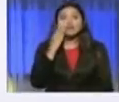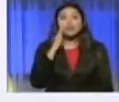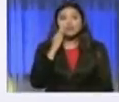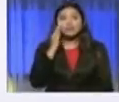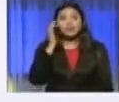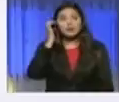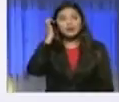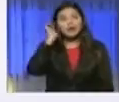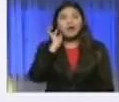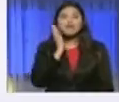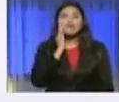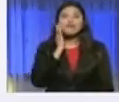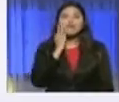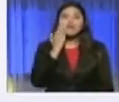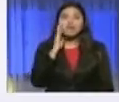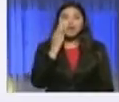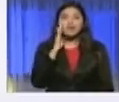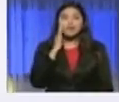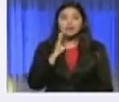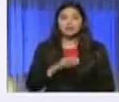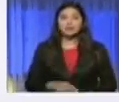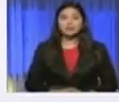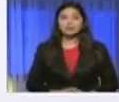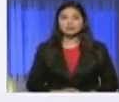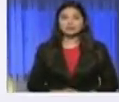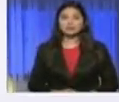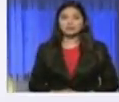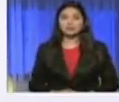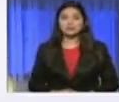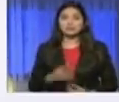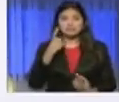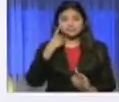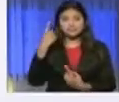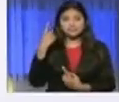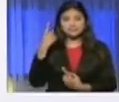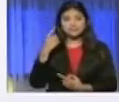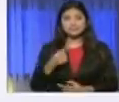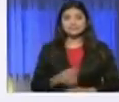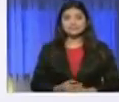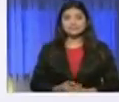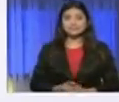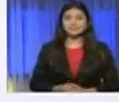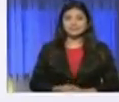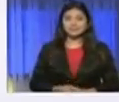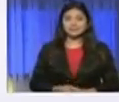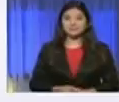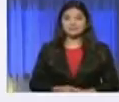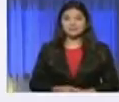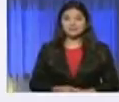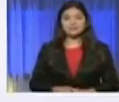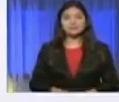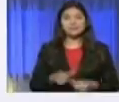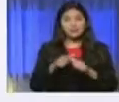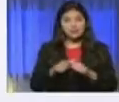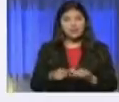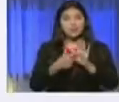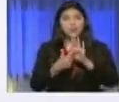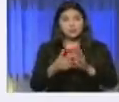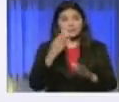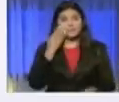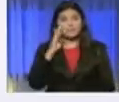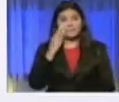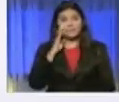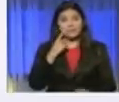Facebook Live. Aquí está, mira la transmisión. Seguimos transmitiendo. Aquí